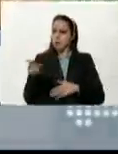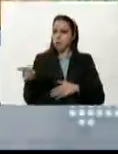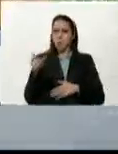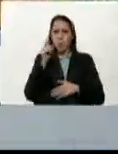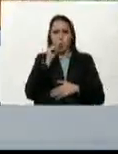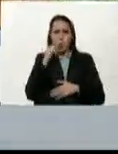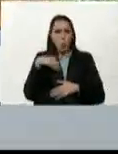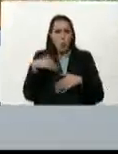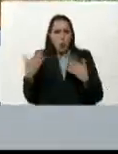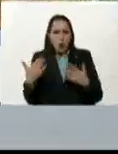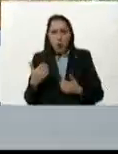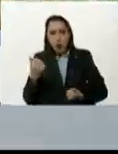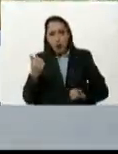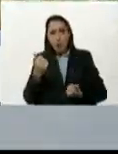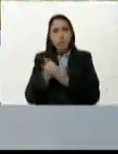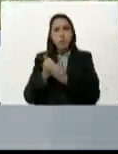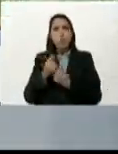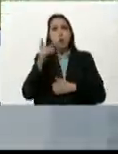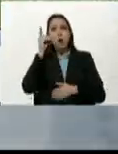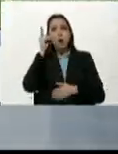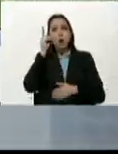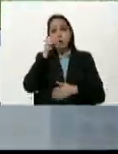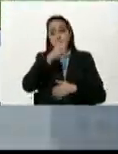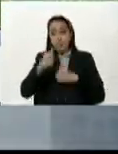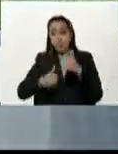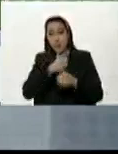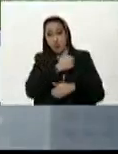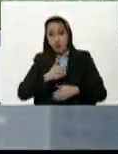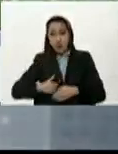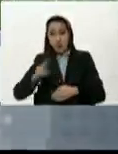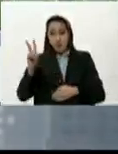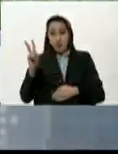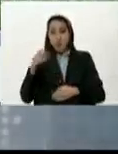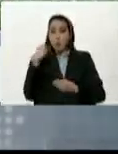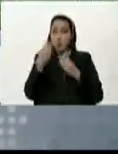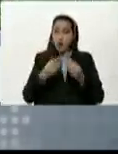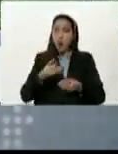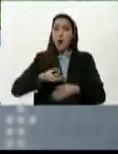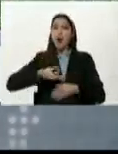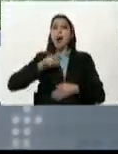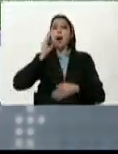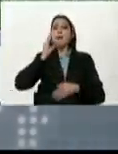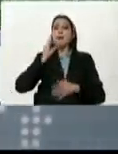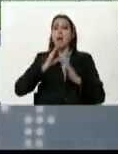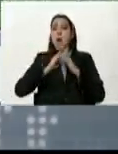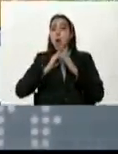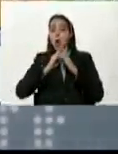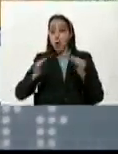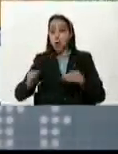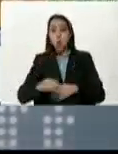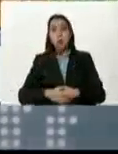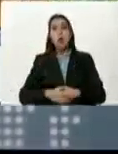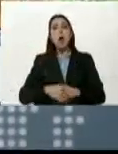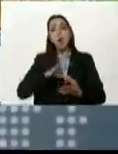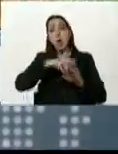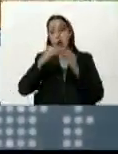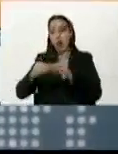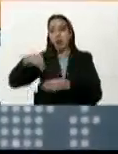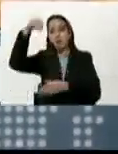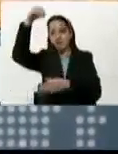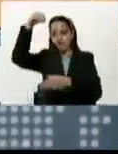con la ayuda de la vicepresidenta deben llevarle café a todas las casas